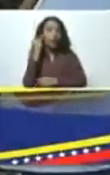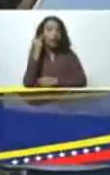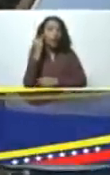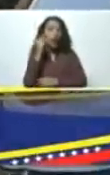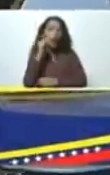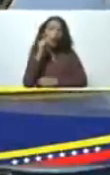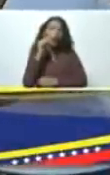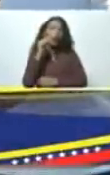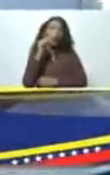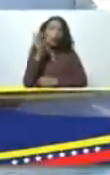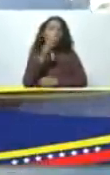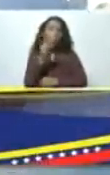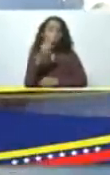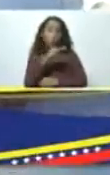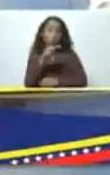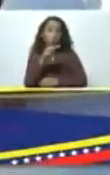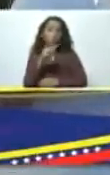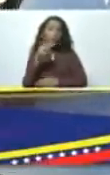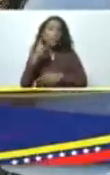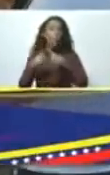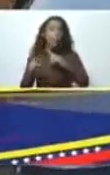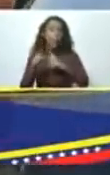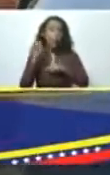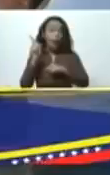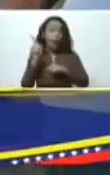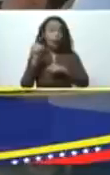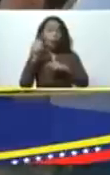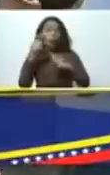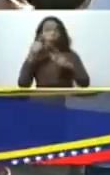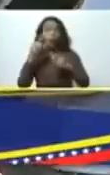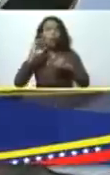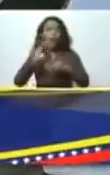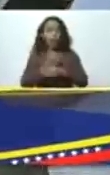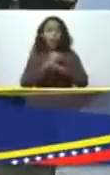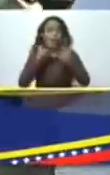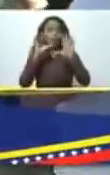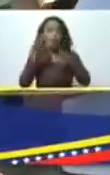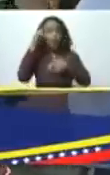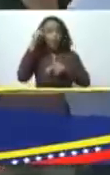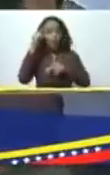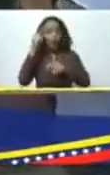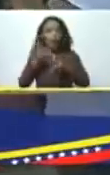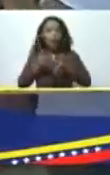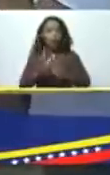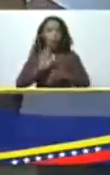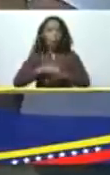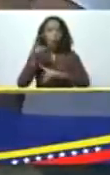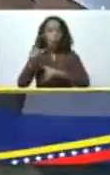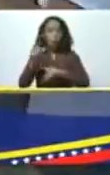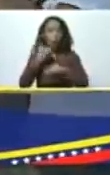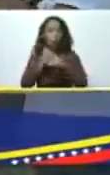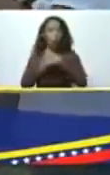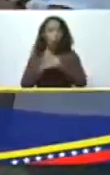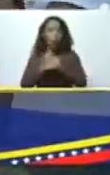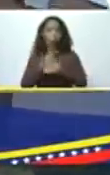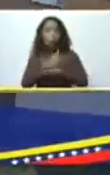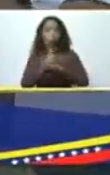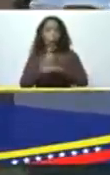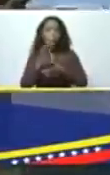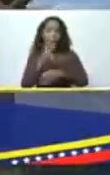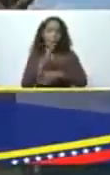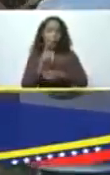perdón, como a las hembras, pero son descornadas antes de los 10 días de nacido, porque esta es un arma. Entonces, claro. Entonces, no